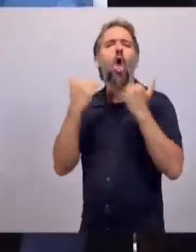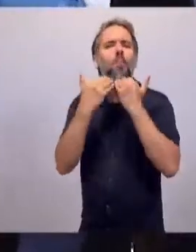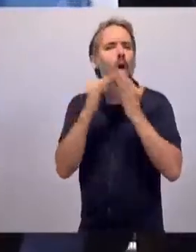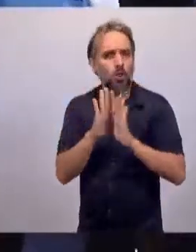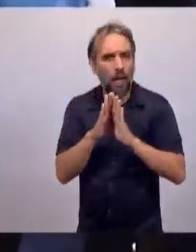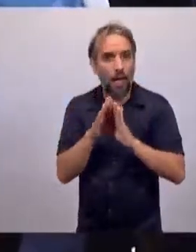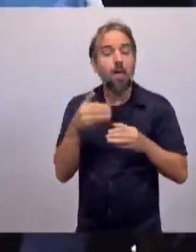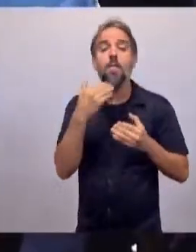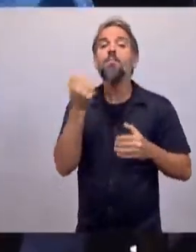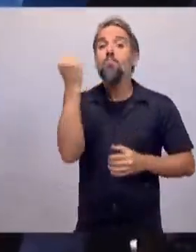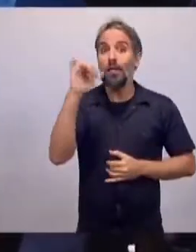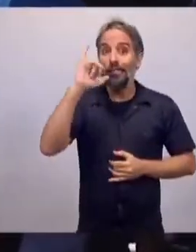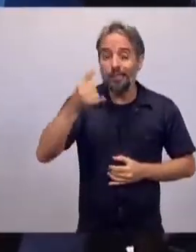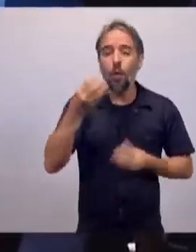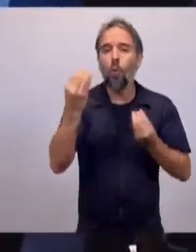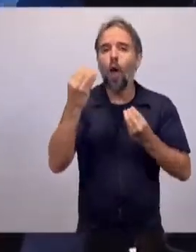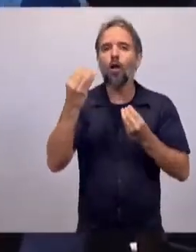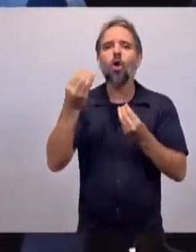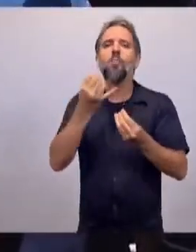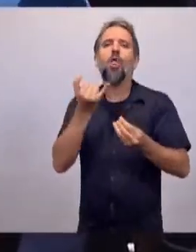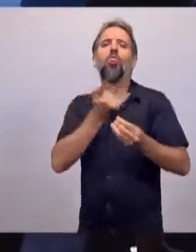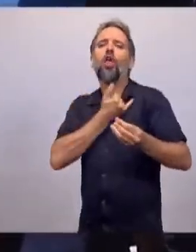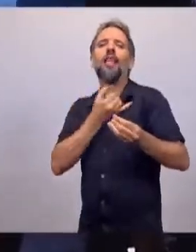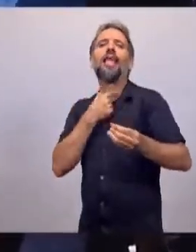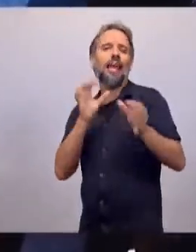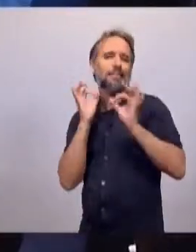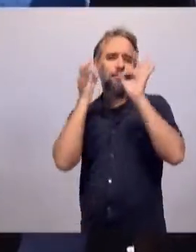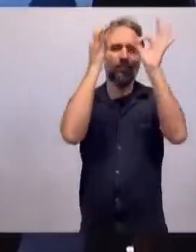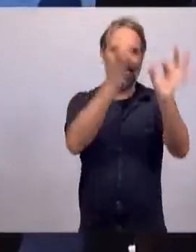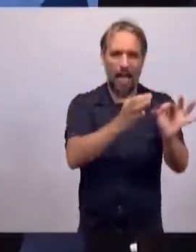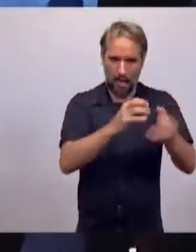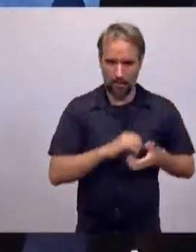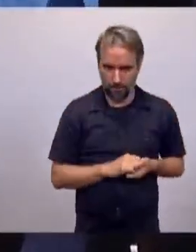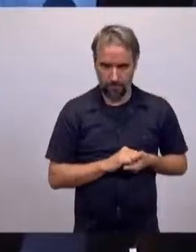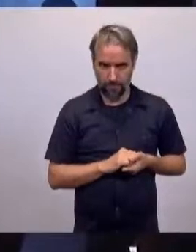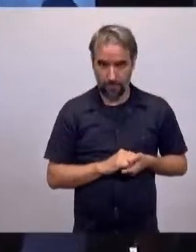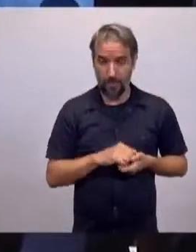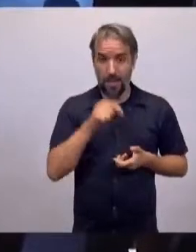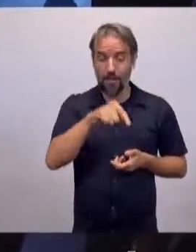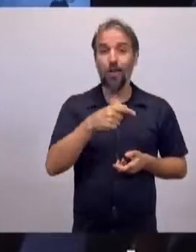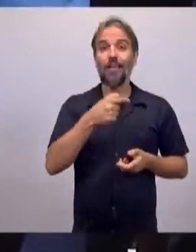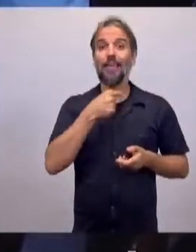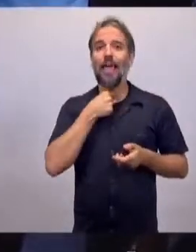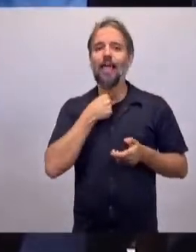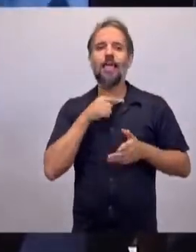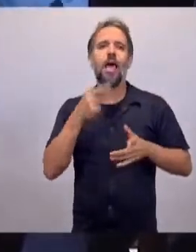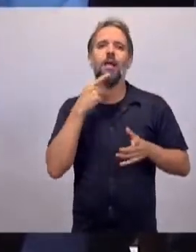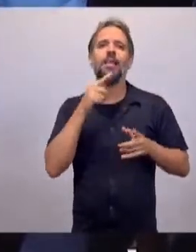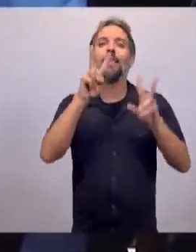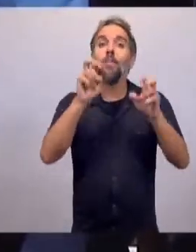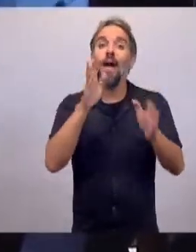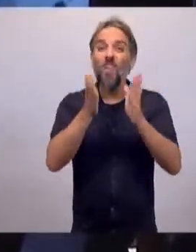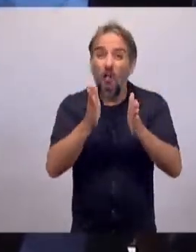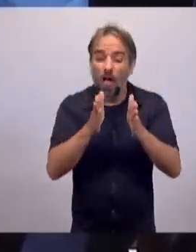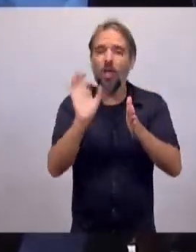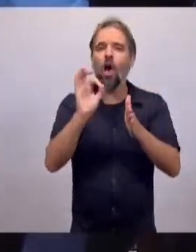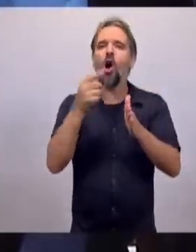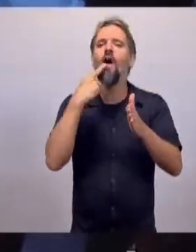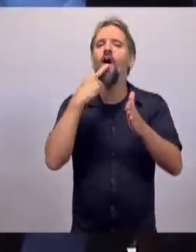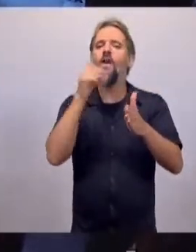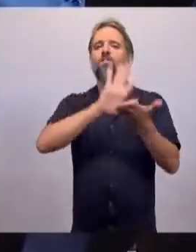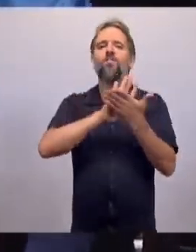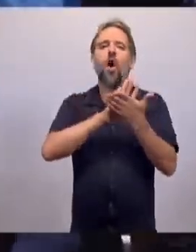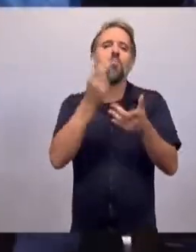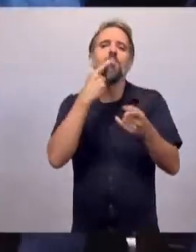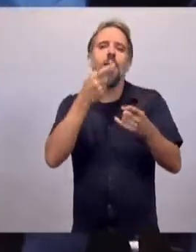que importa es hacia dónde quieren ir. Aquellos que quieren utilizar la violencia o la extorsión